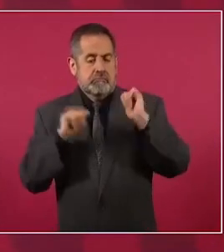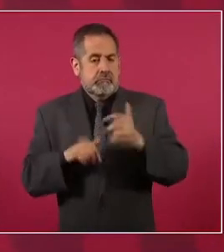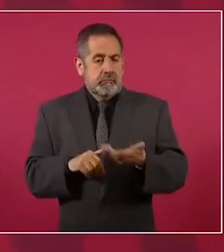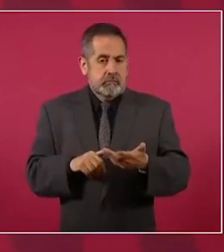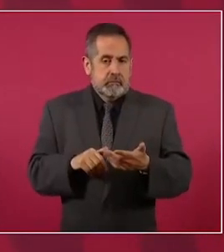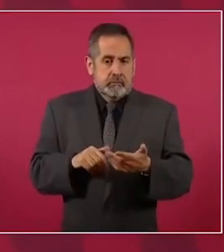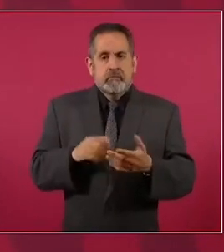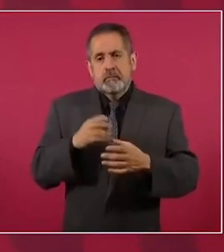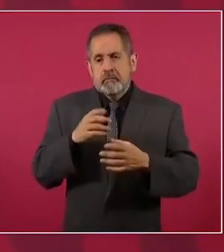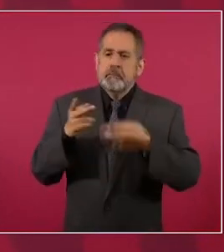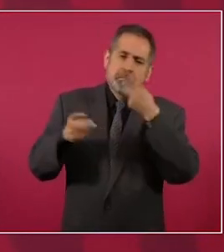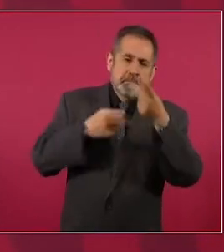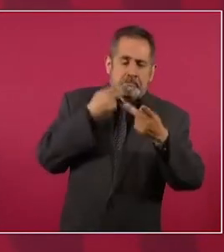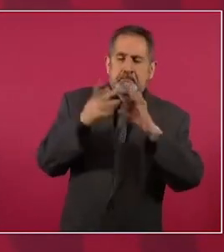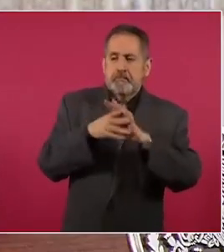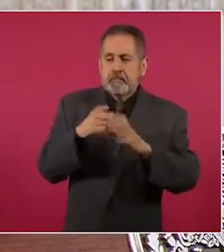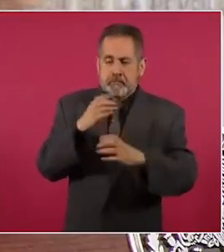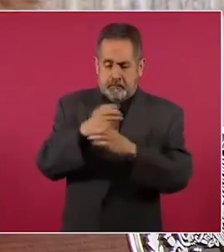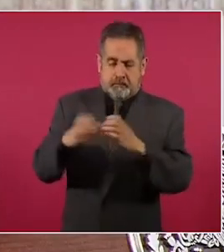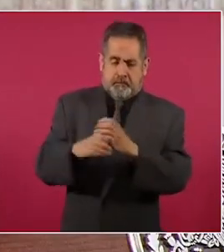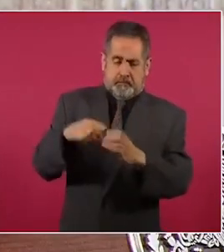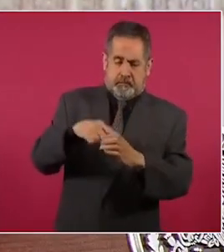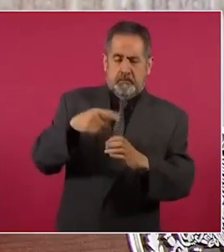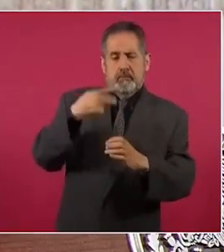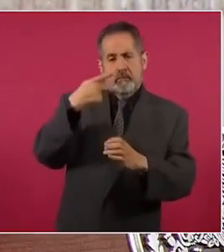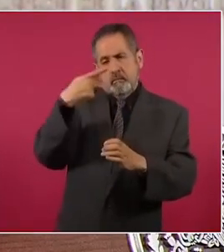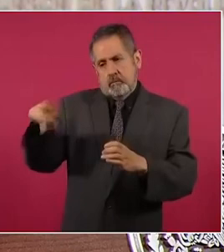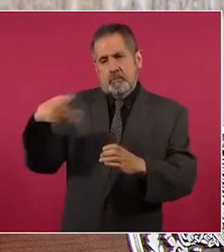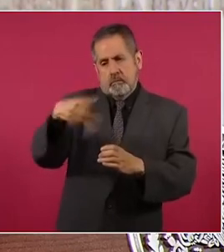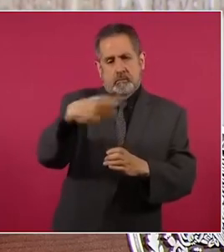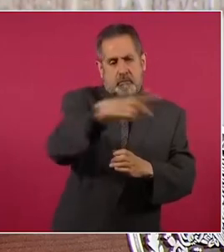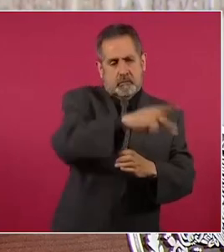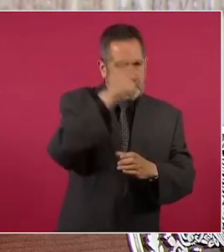Sobre la devolución del patrimonio cultural a los pueblos.